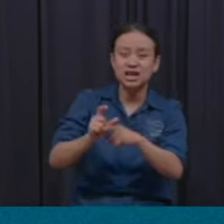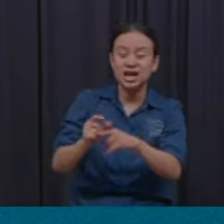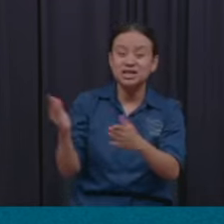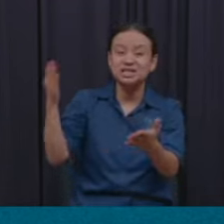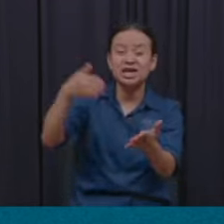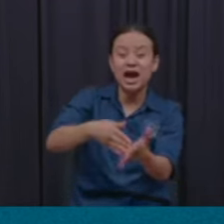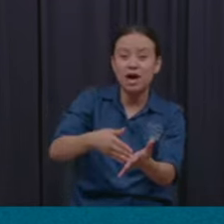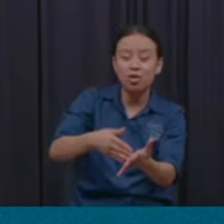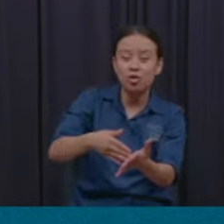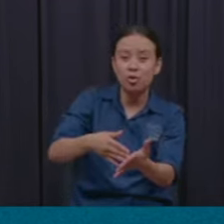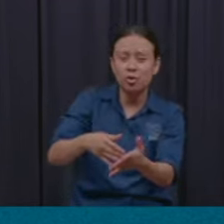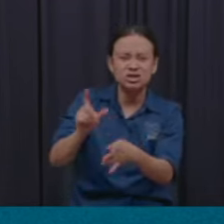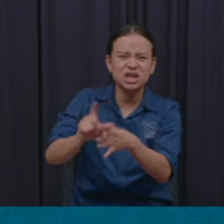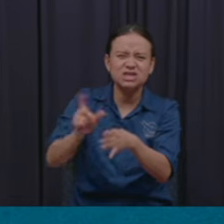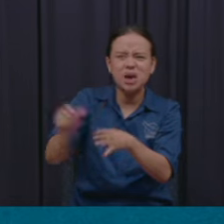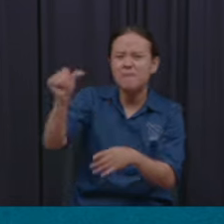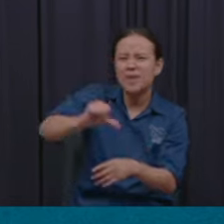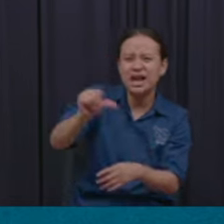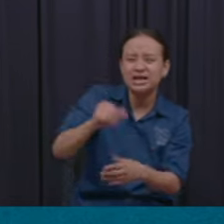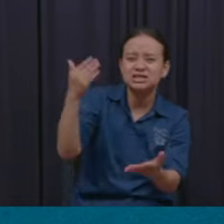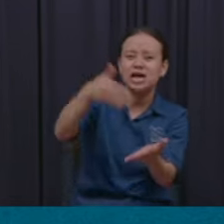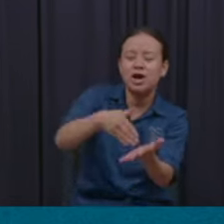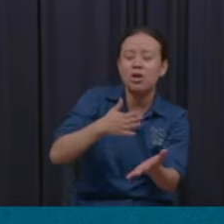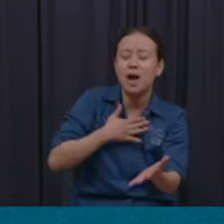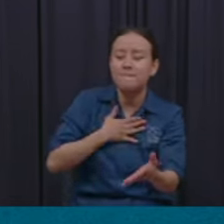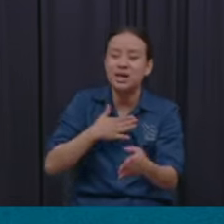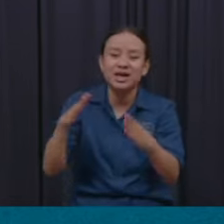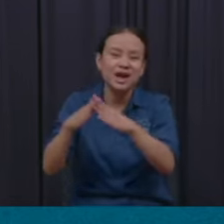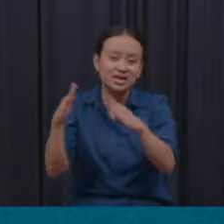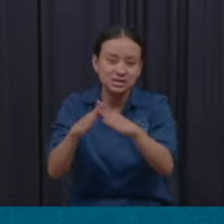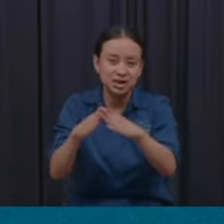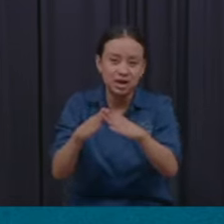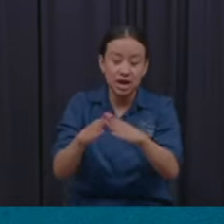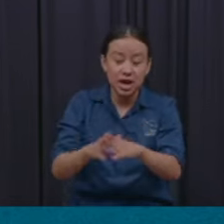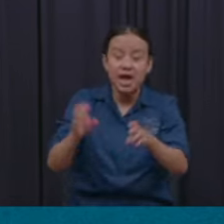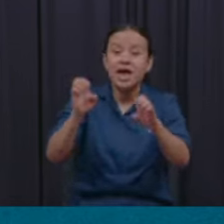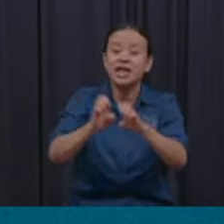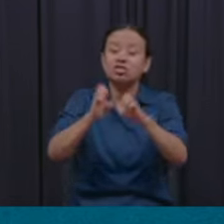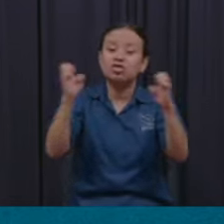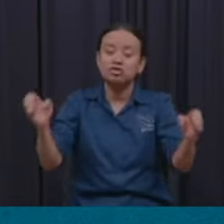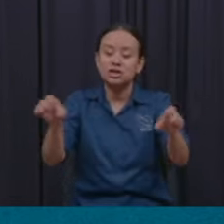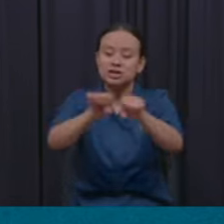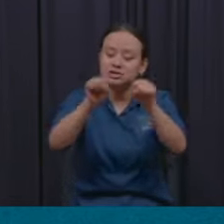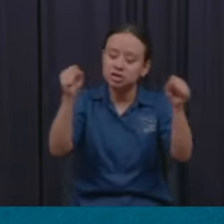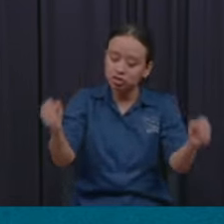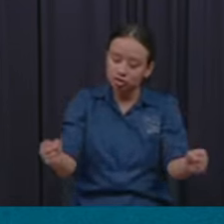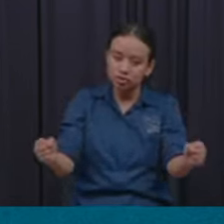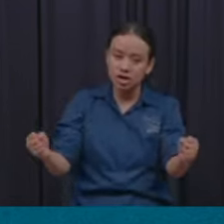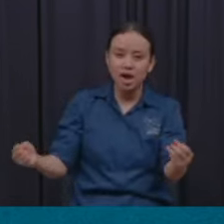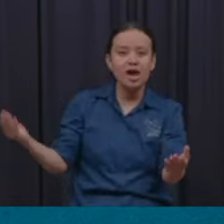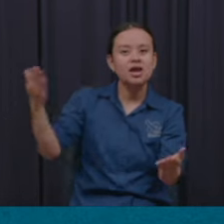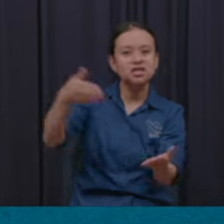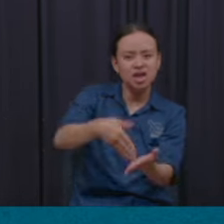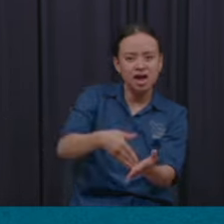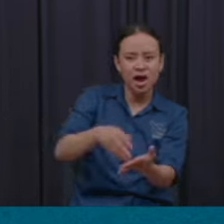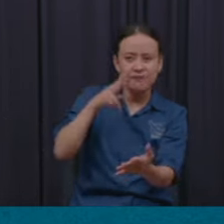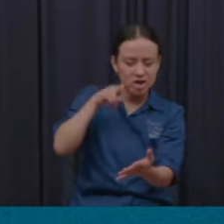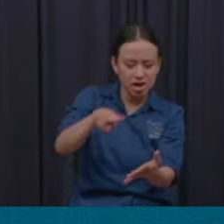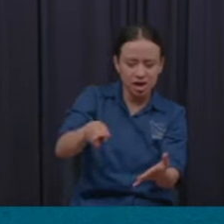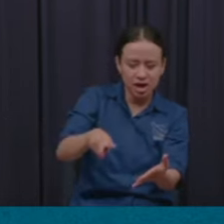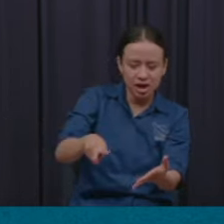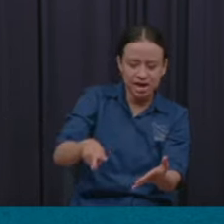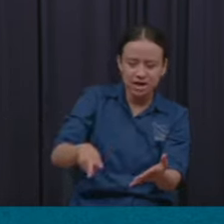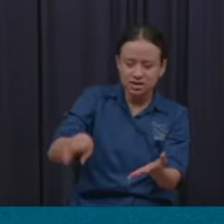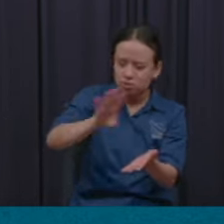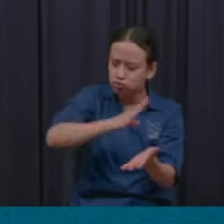casa. Entonces el sacerdote mandará desocupar la casa antes que entre a mirar la plaga, para que